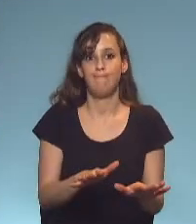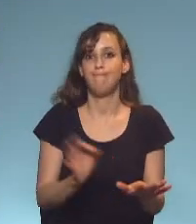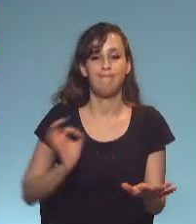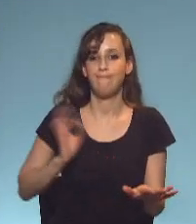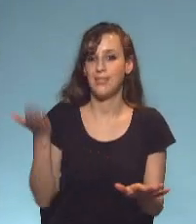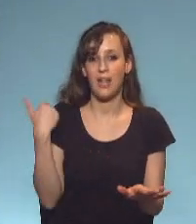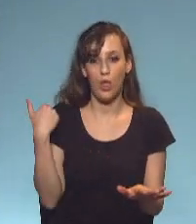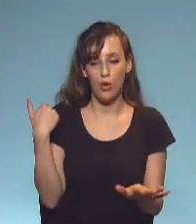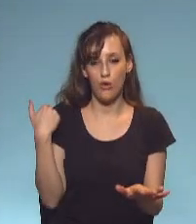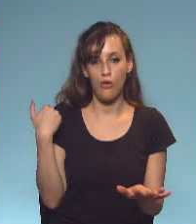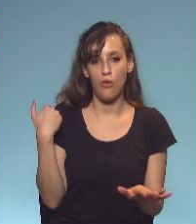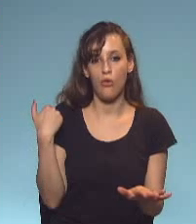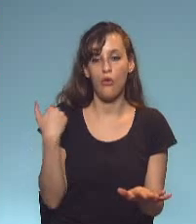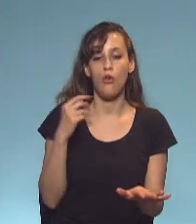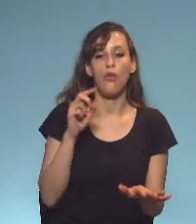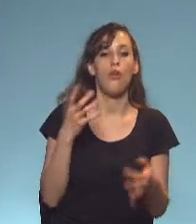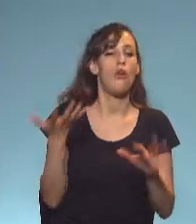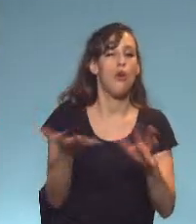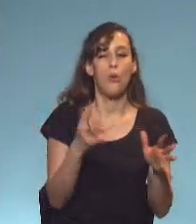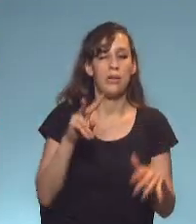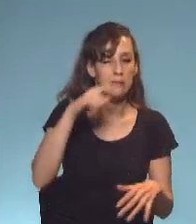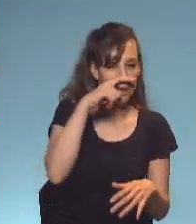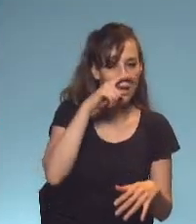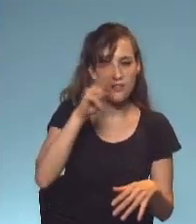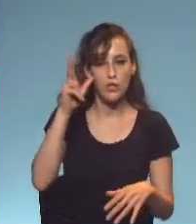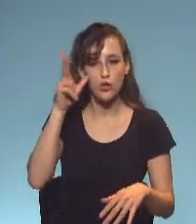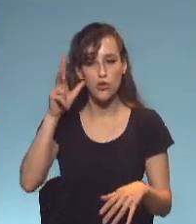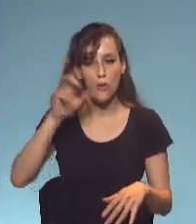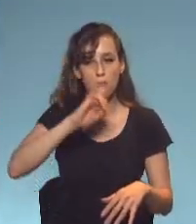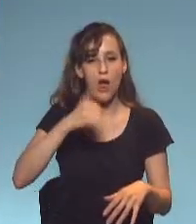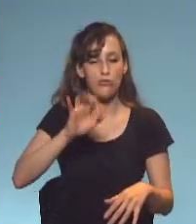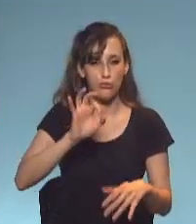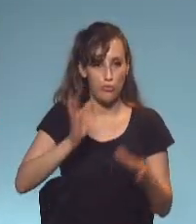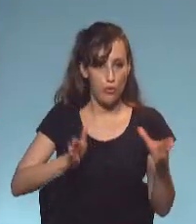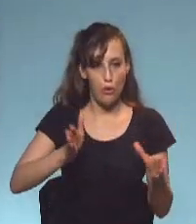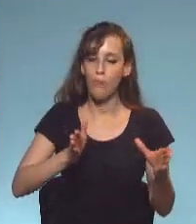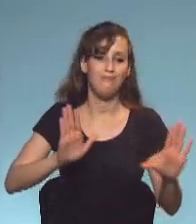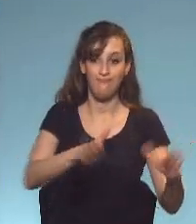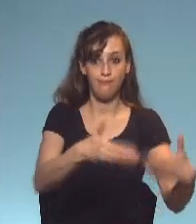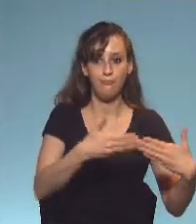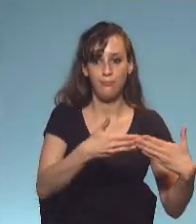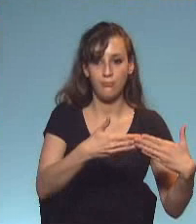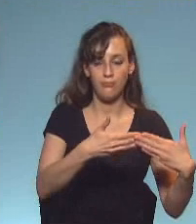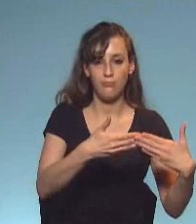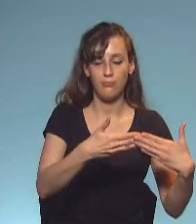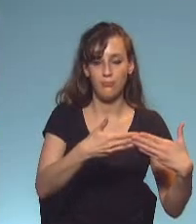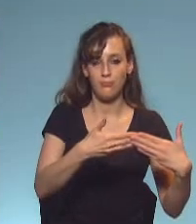cayó 27, 28 y... Y por esto de la pandemia se cerró el